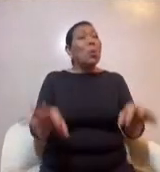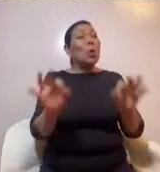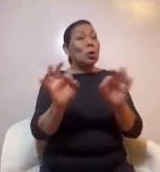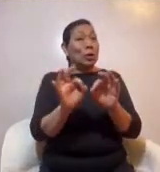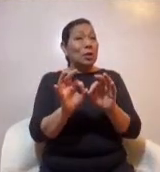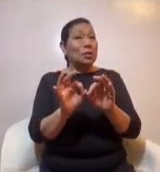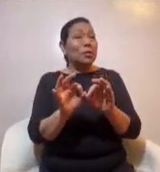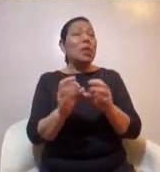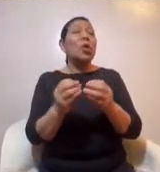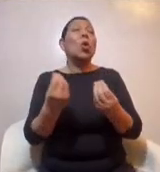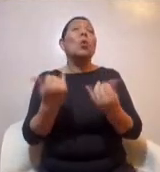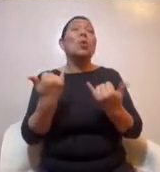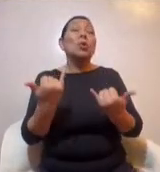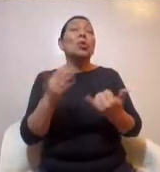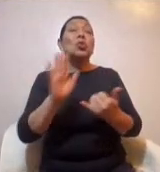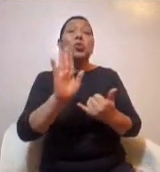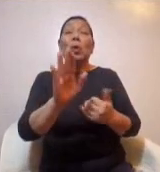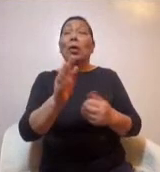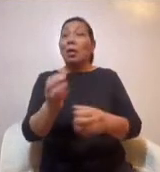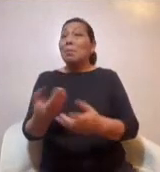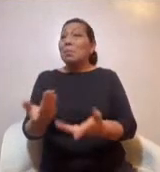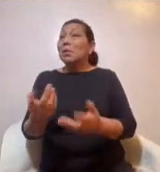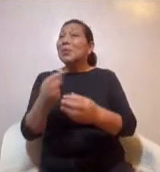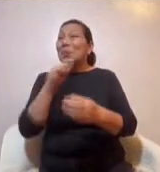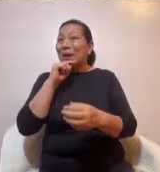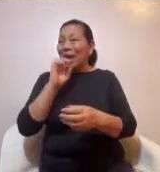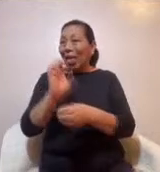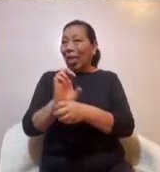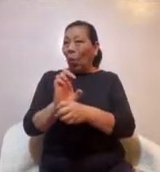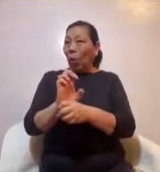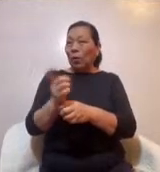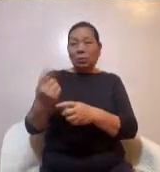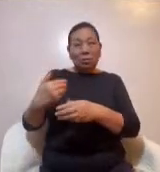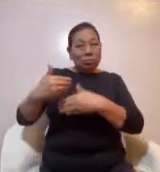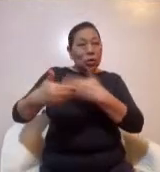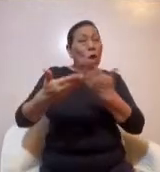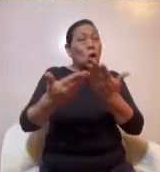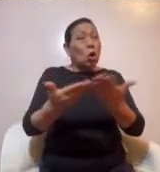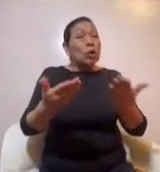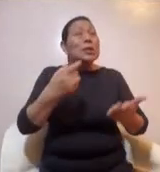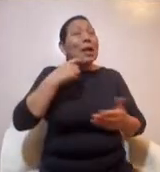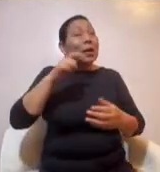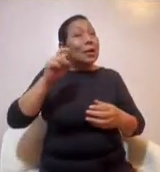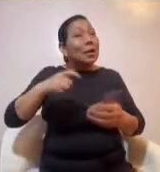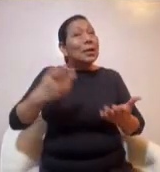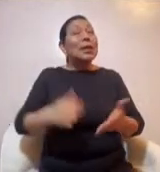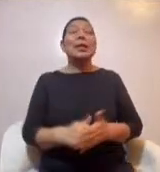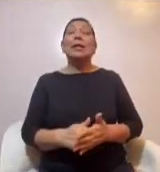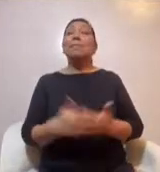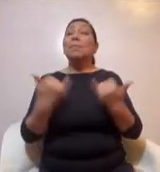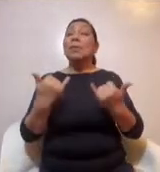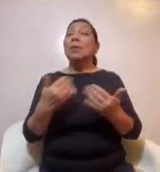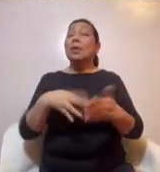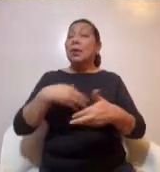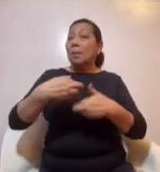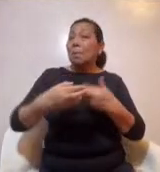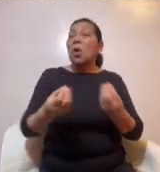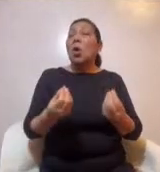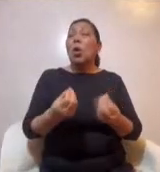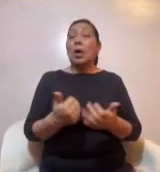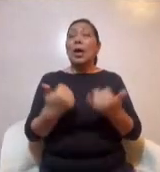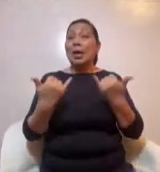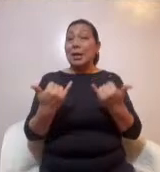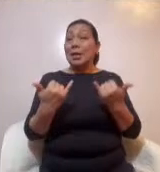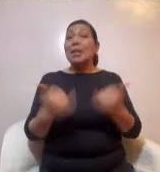la importancia de esa consecuencia, efectivamente es importante tener los elementos que configuran este